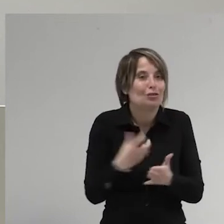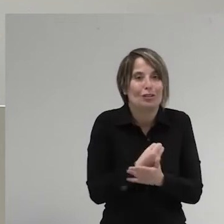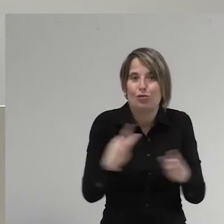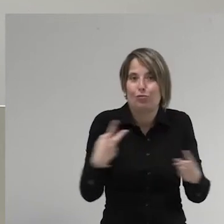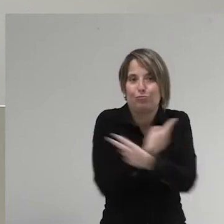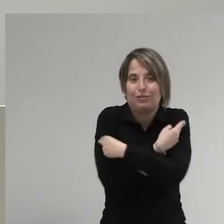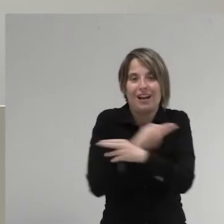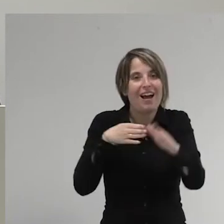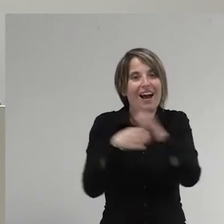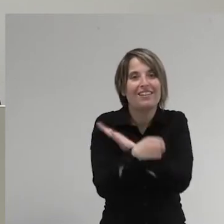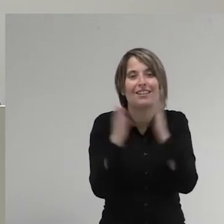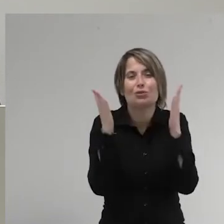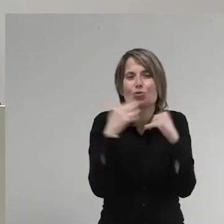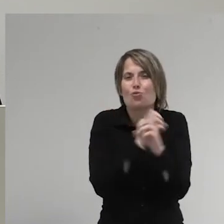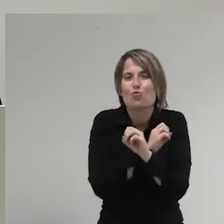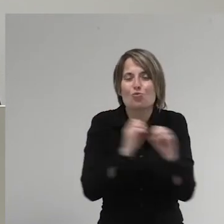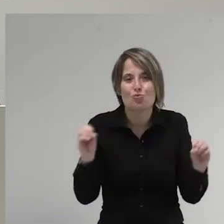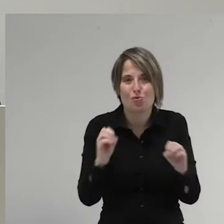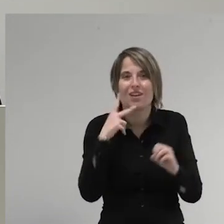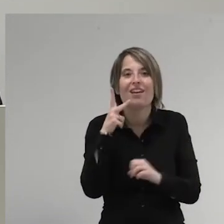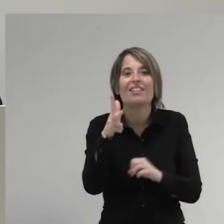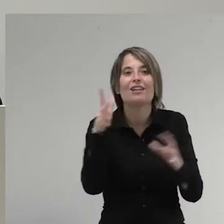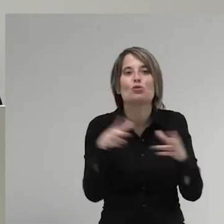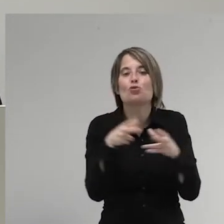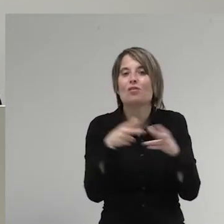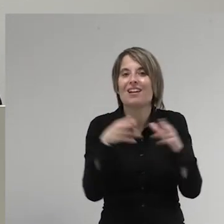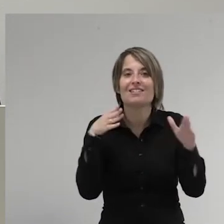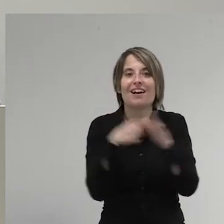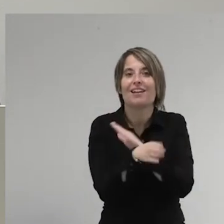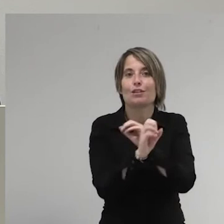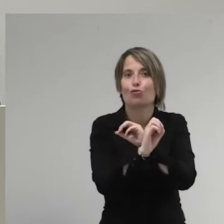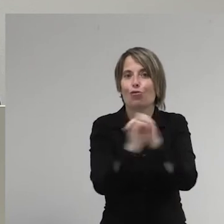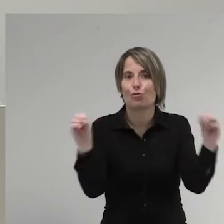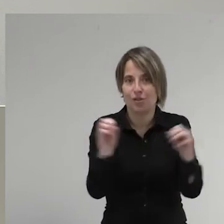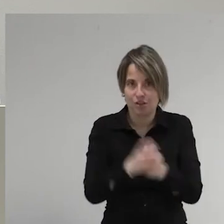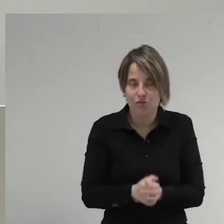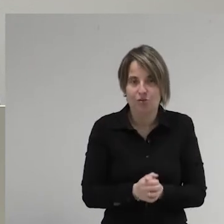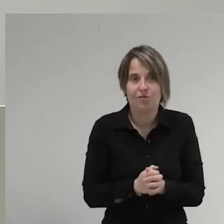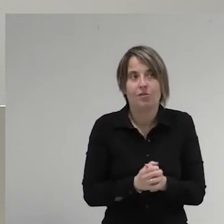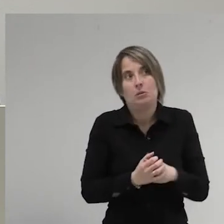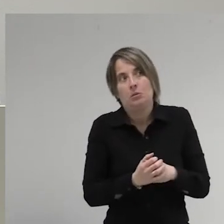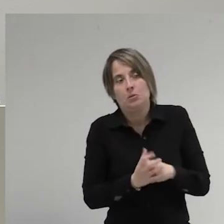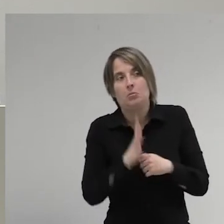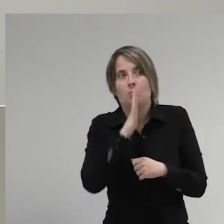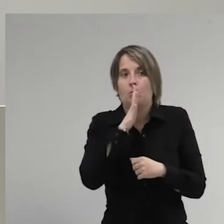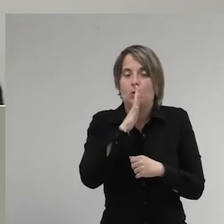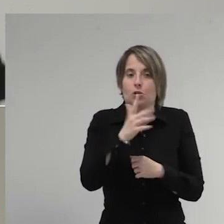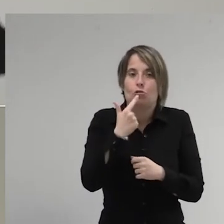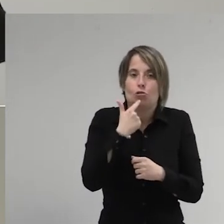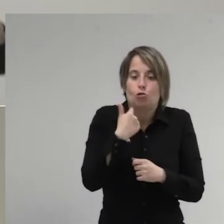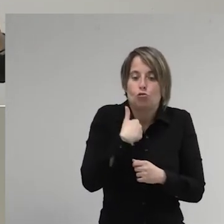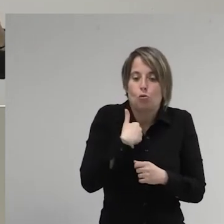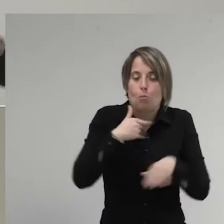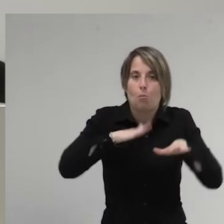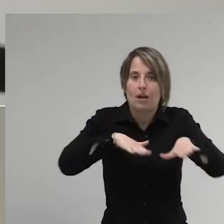a absolutamente casi nada de lo que son derechos sociales. Entonces, por eso digo que no es una cuestión de yo me puedo